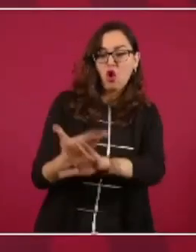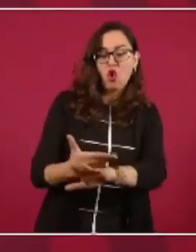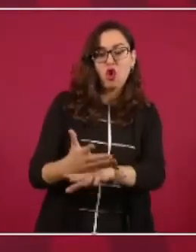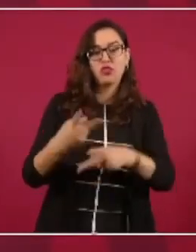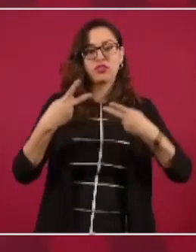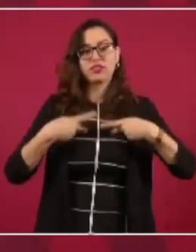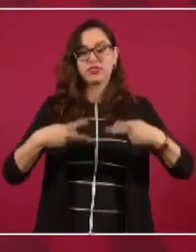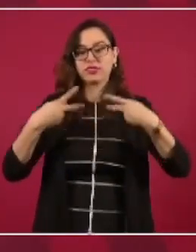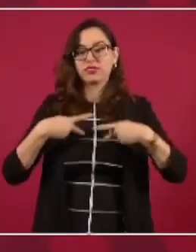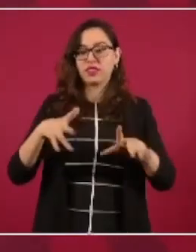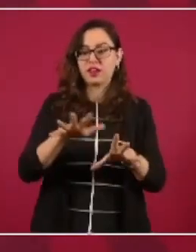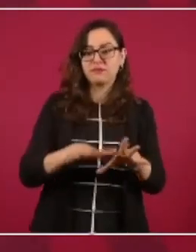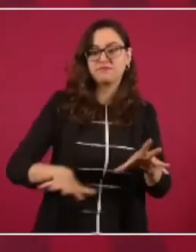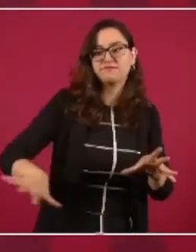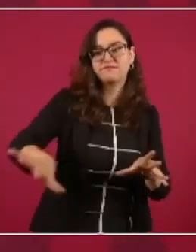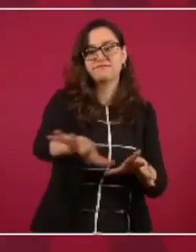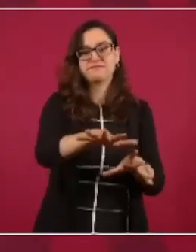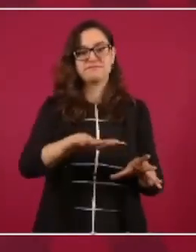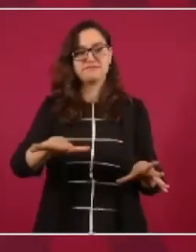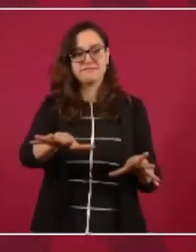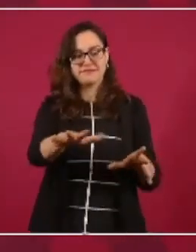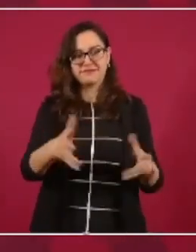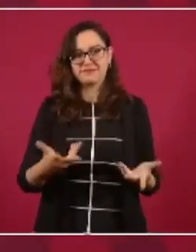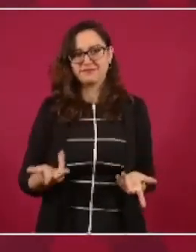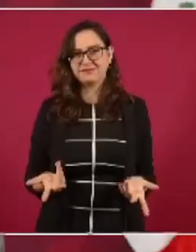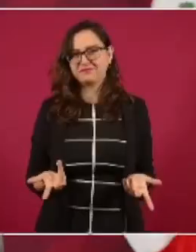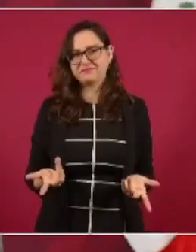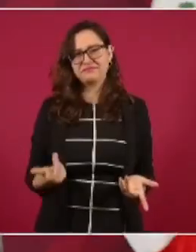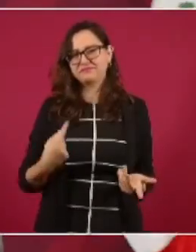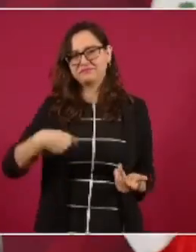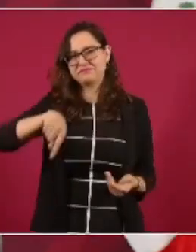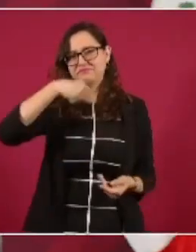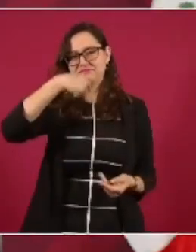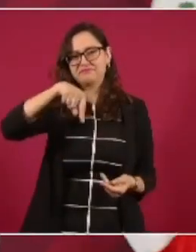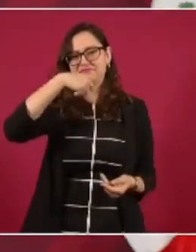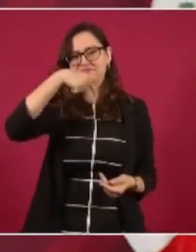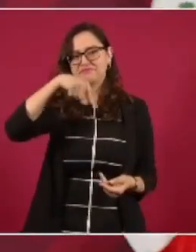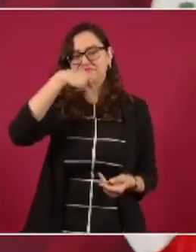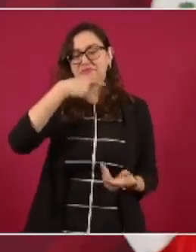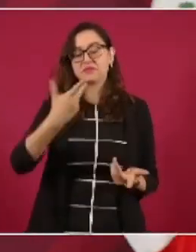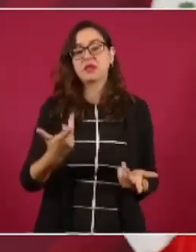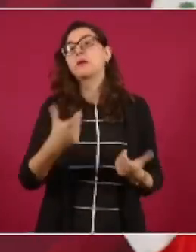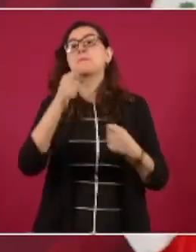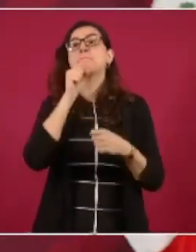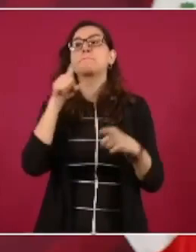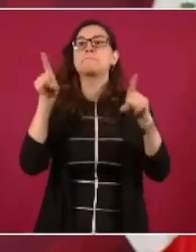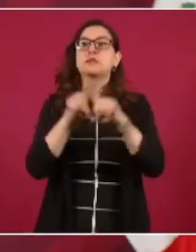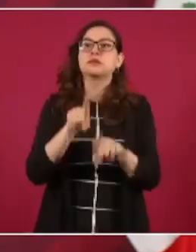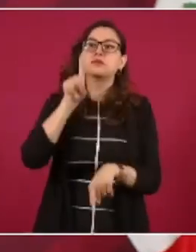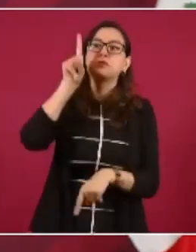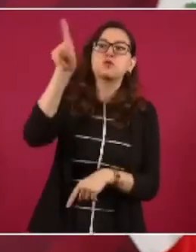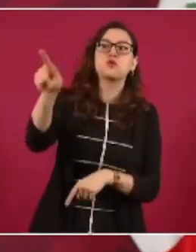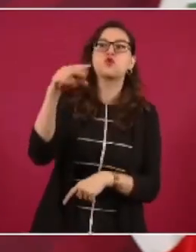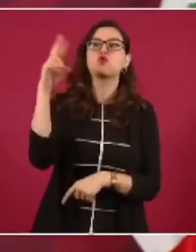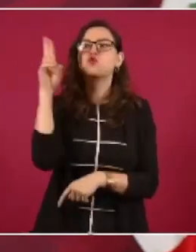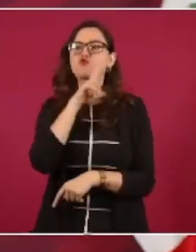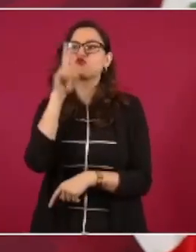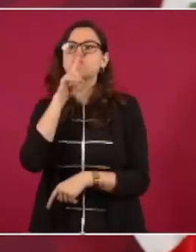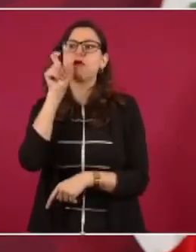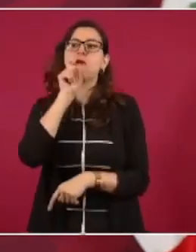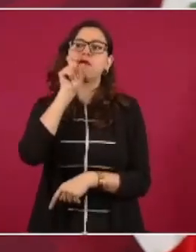Es un poco lo que estamos cuestionando sobre la guerra de Rusia y Ucrania.